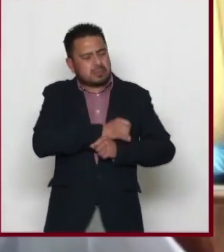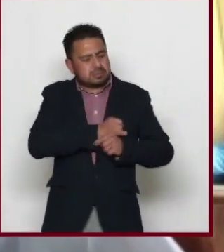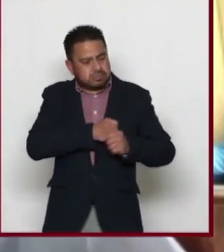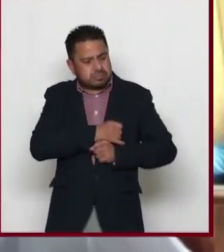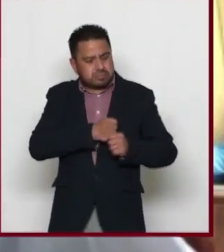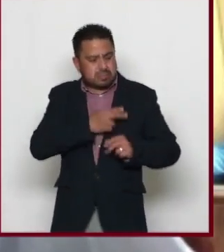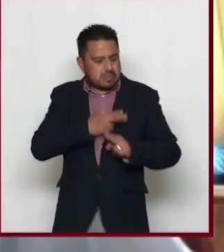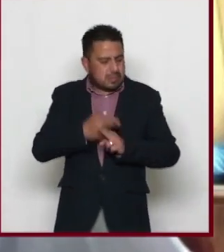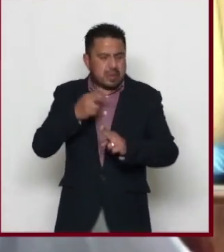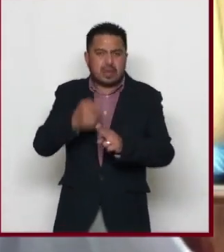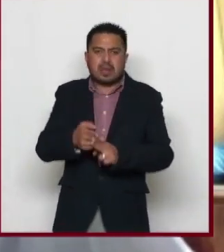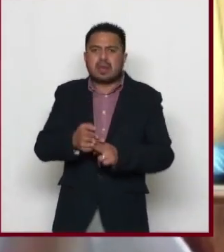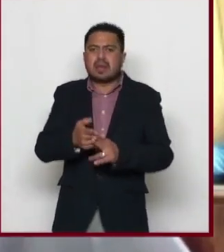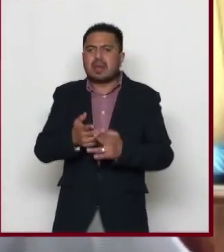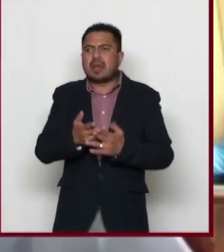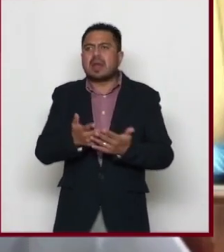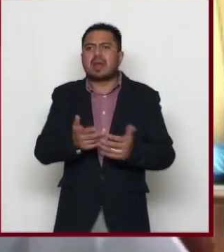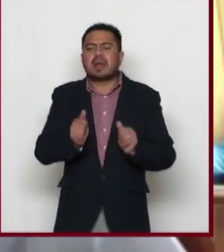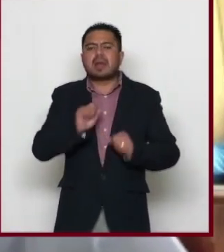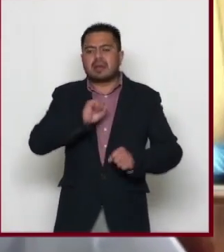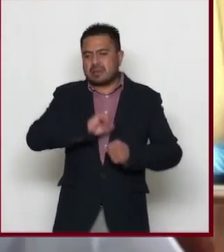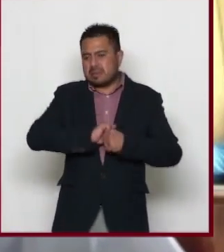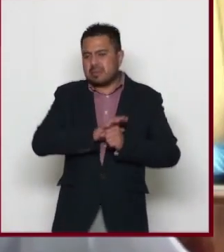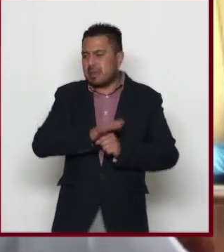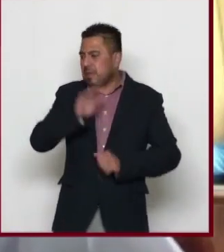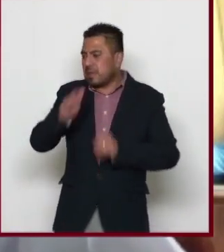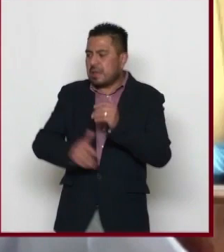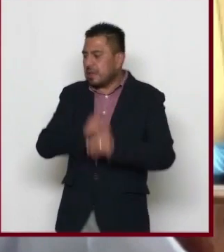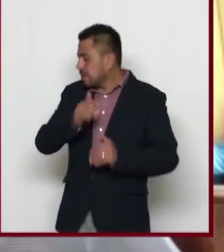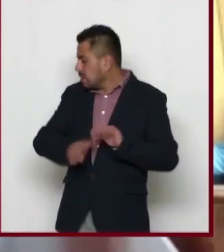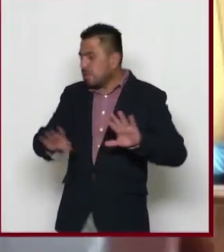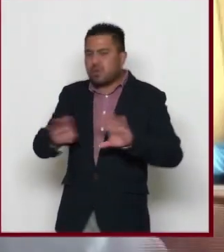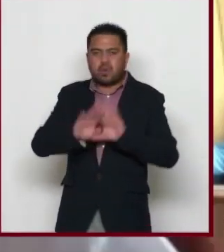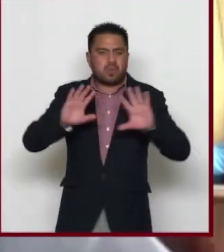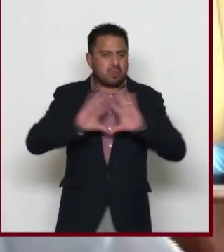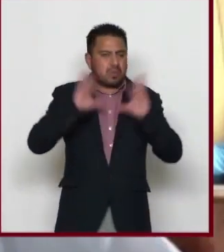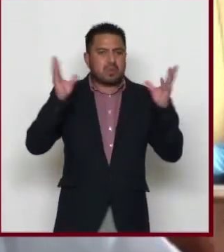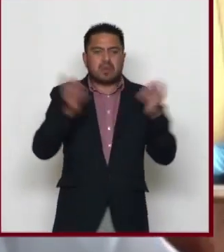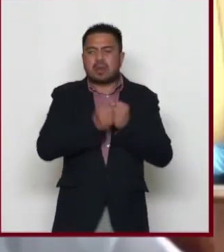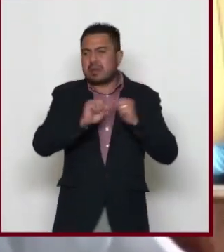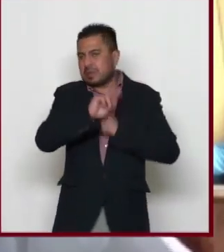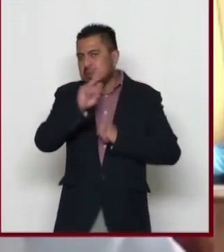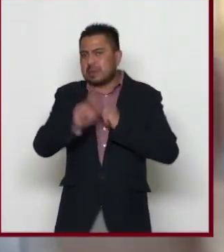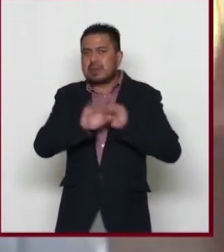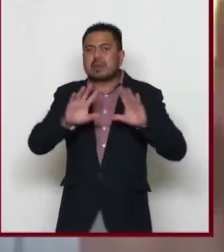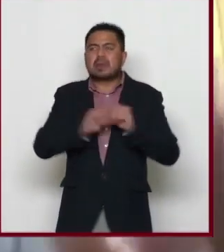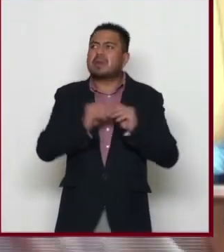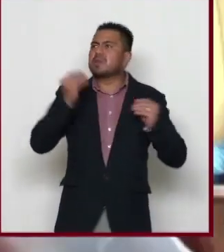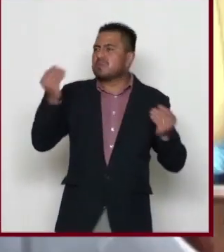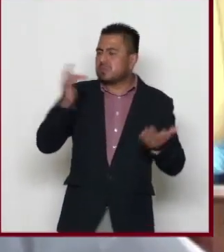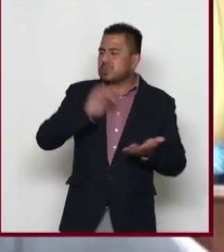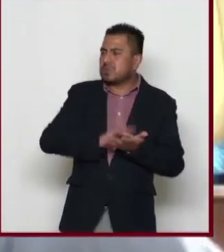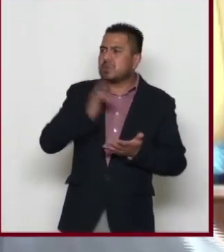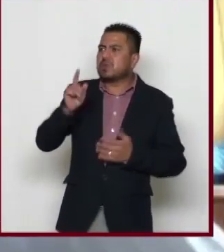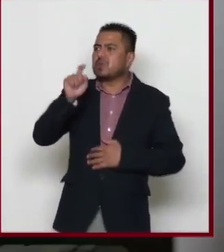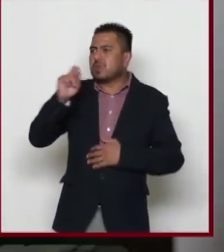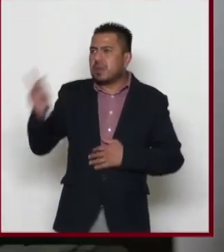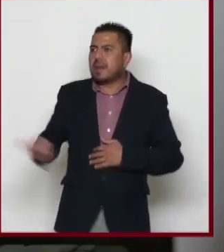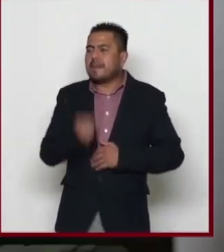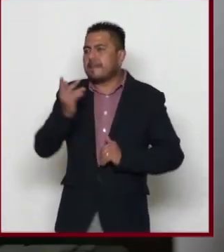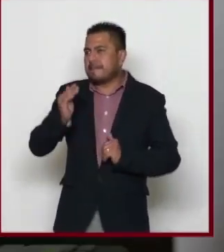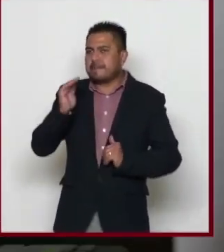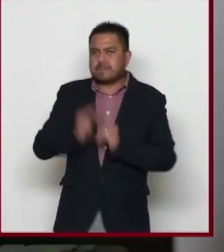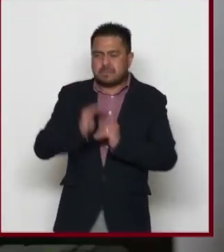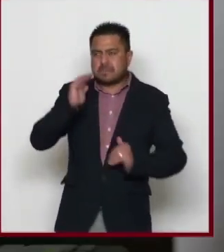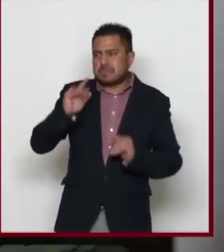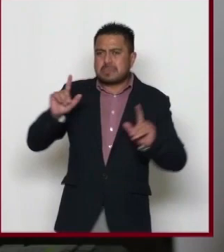Pedro Mártir y había estado tomando observaciones hasta que cerró por la pandemia, así como el resto del país.